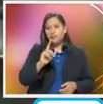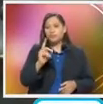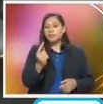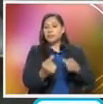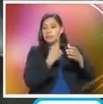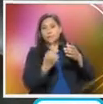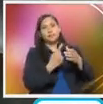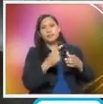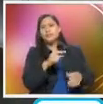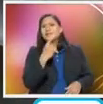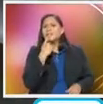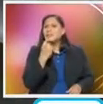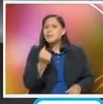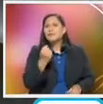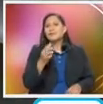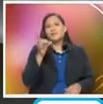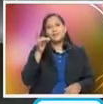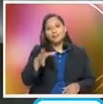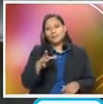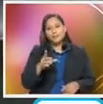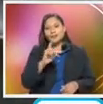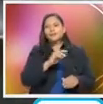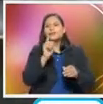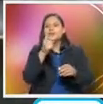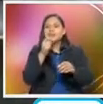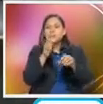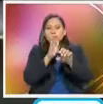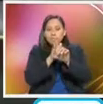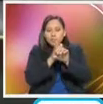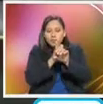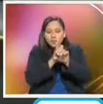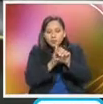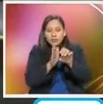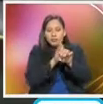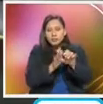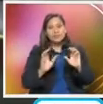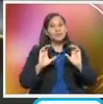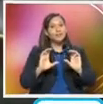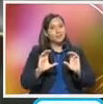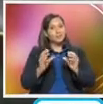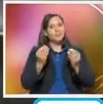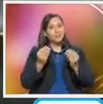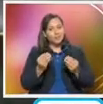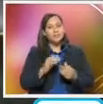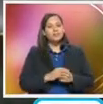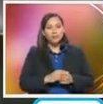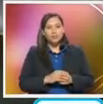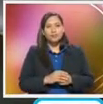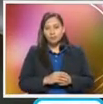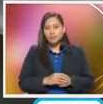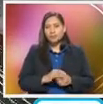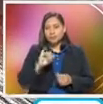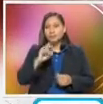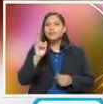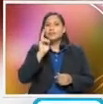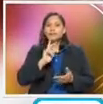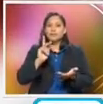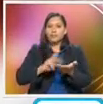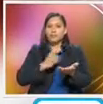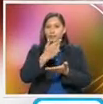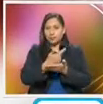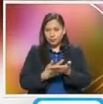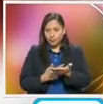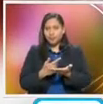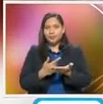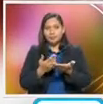muelan porque queda muy fuerte. Sí. Sí, es nada más ponerlo así. Ahí tenemos que tener cuidado con las mucho cuidado. porciones. Sí, cuidado con el... Vamos a repetir los